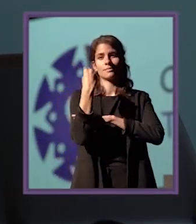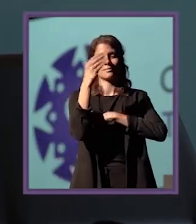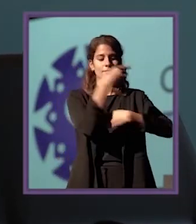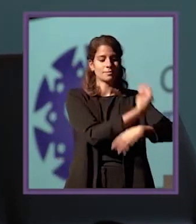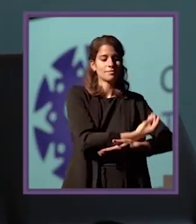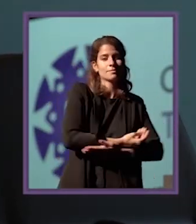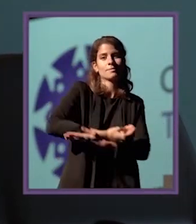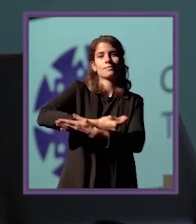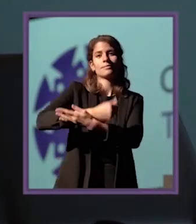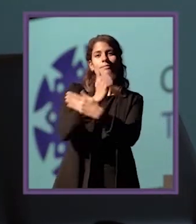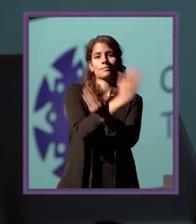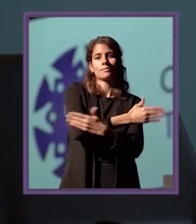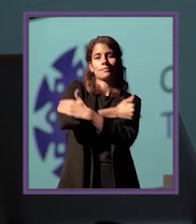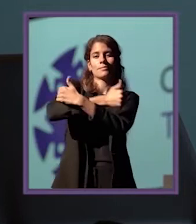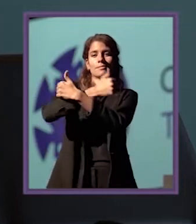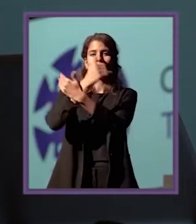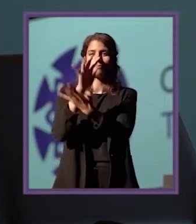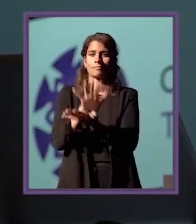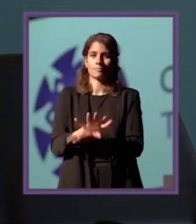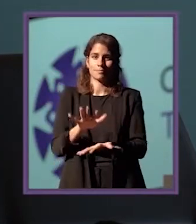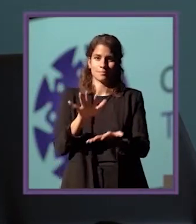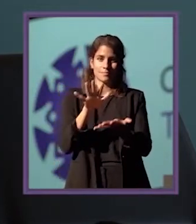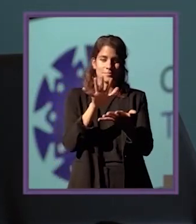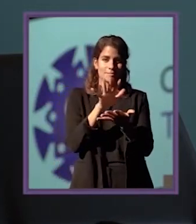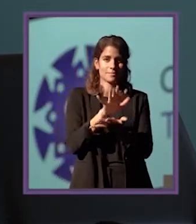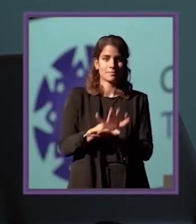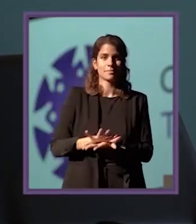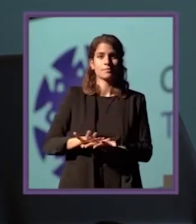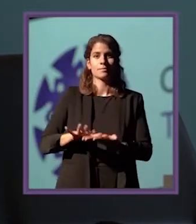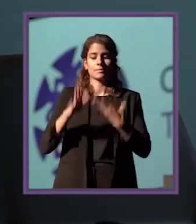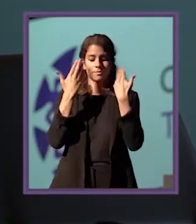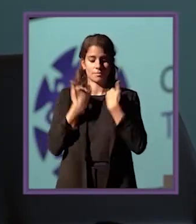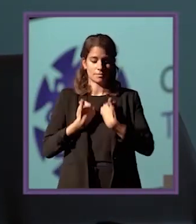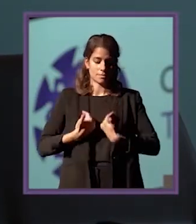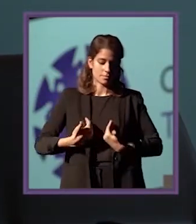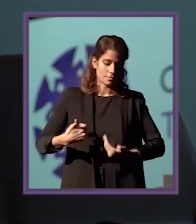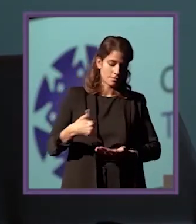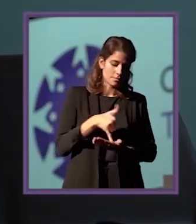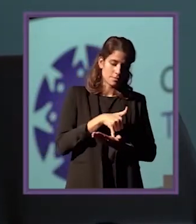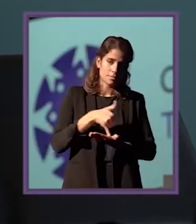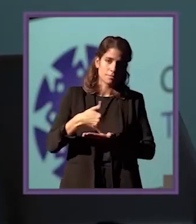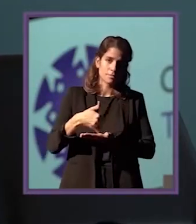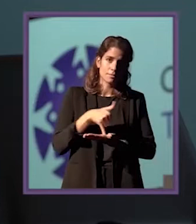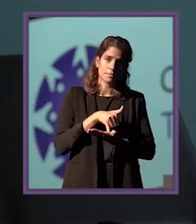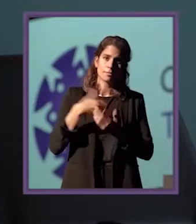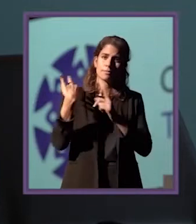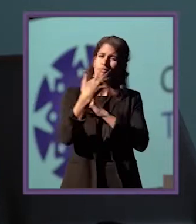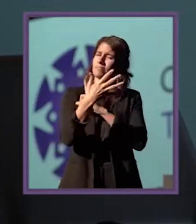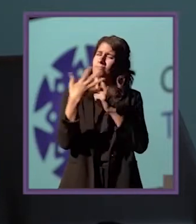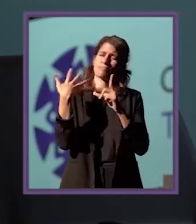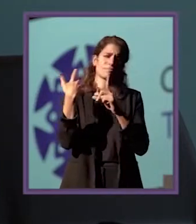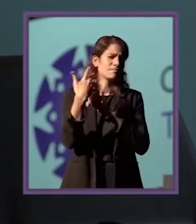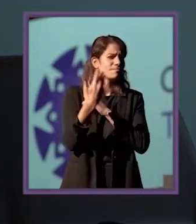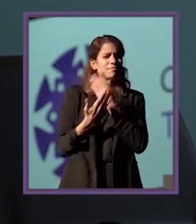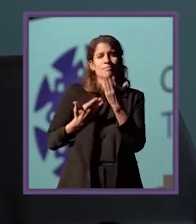brazos, llévame sin prisa, no maltrates nunca mi fragilidad.